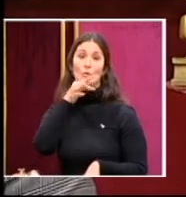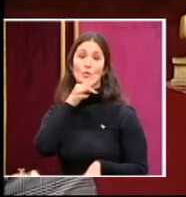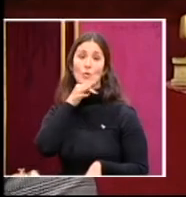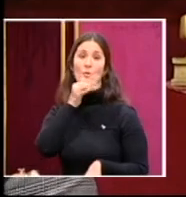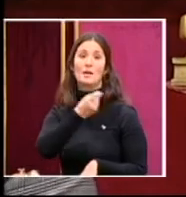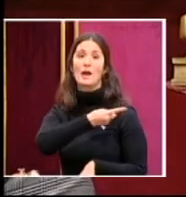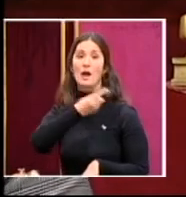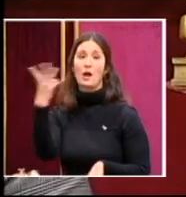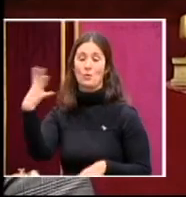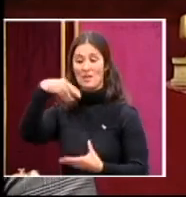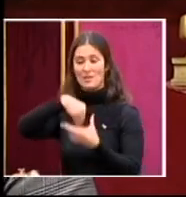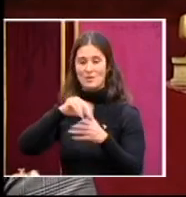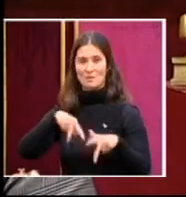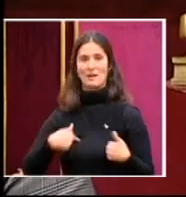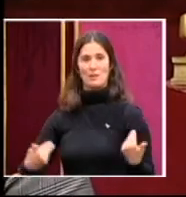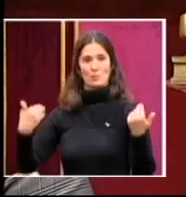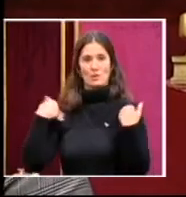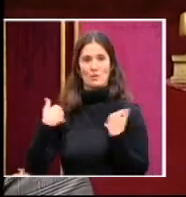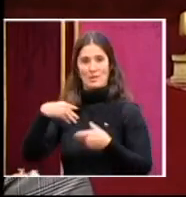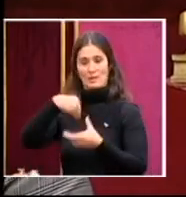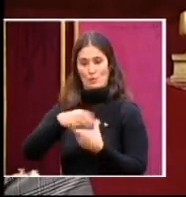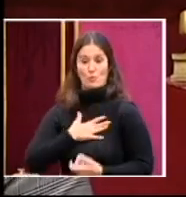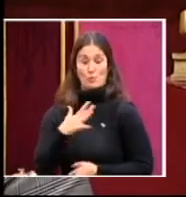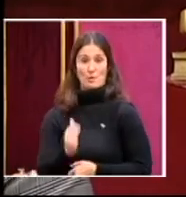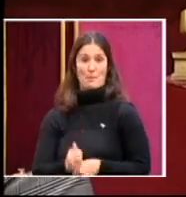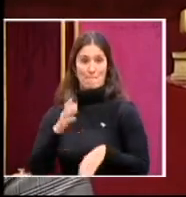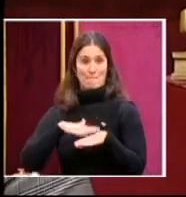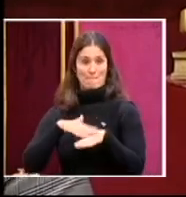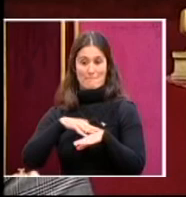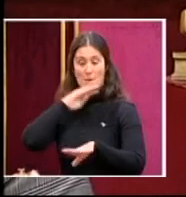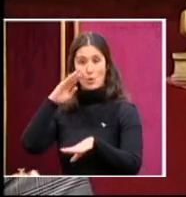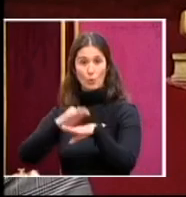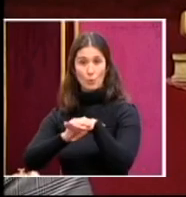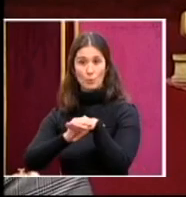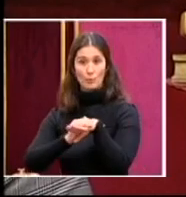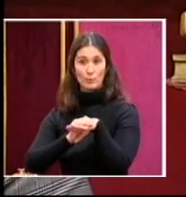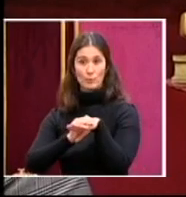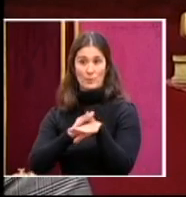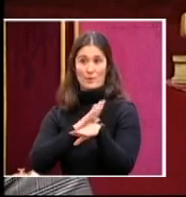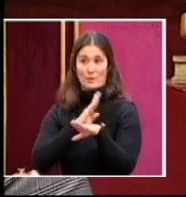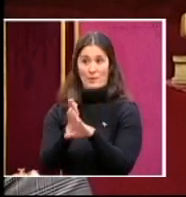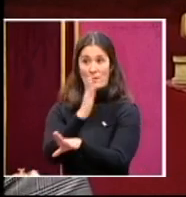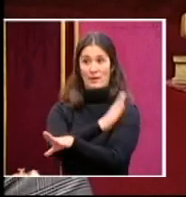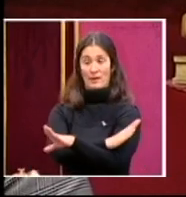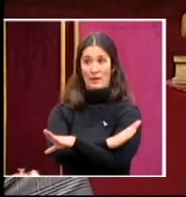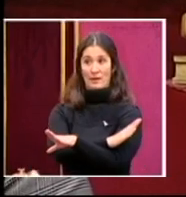lagunas dentro de lo que son responsabilidades directamente municipales para el cumplimiento